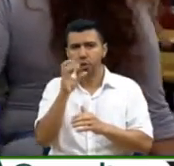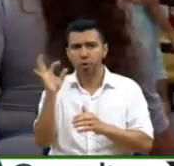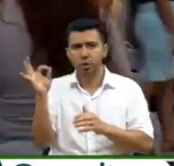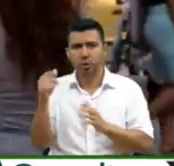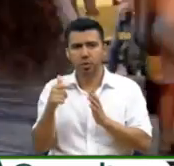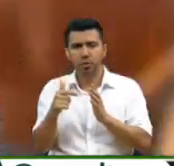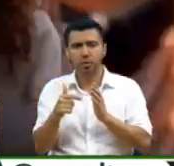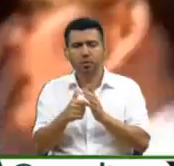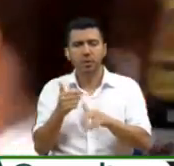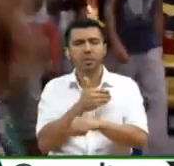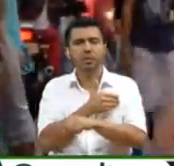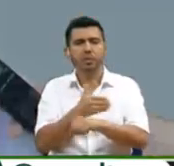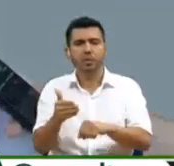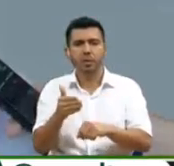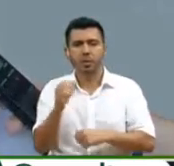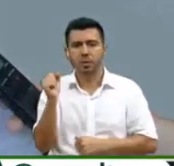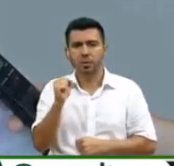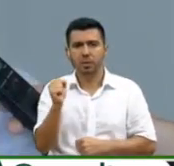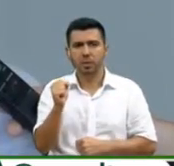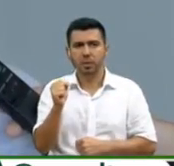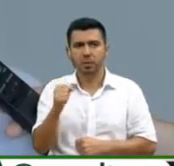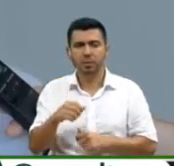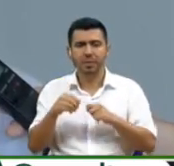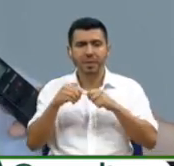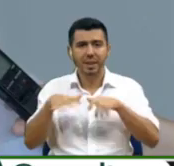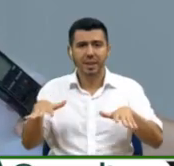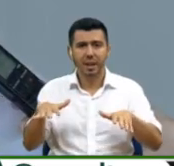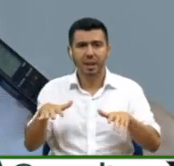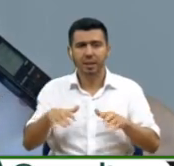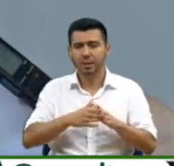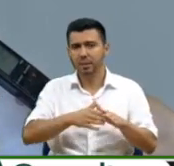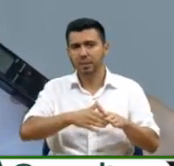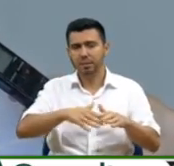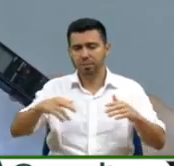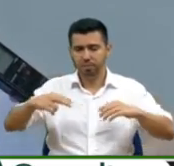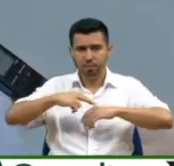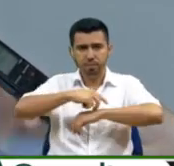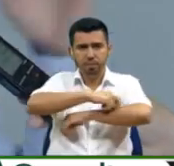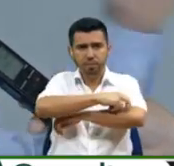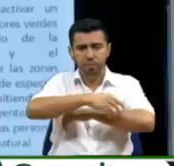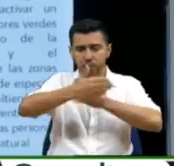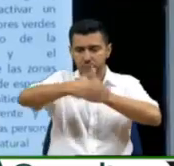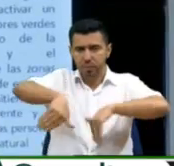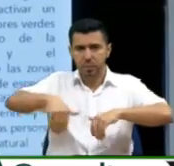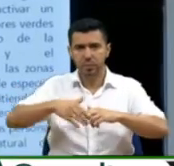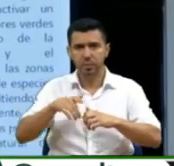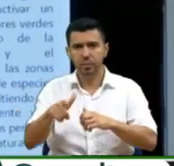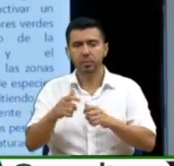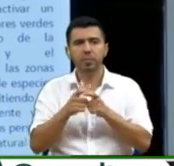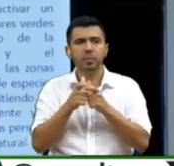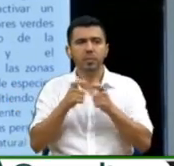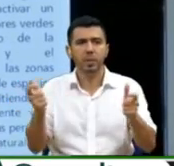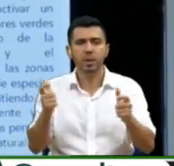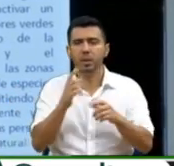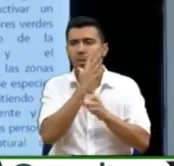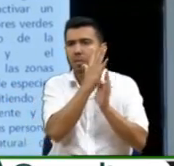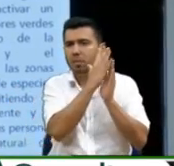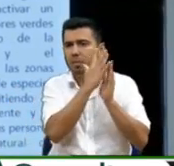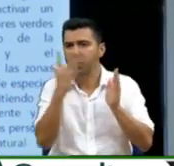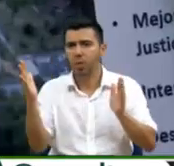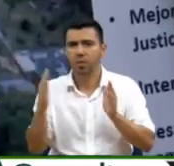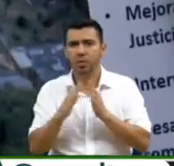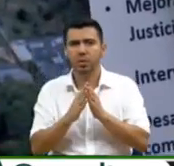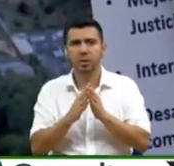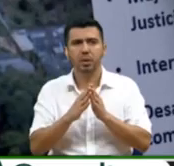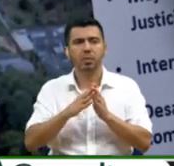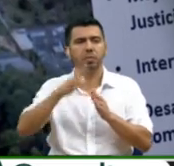millones de pesos. La red de espacio público, alrededor de 150 mil, y otros proyectos complementarios como el Gran Bosque de los Cerros Orientales y